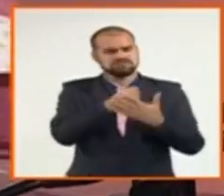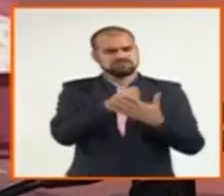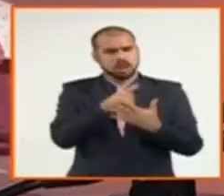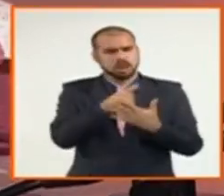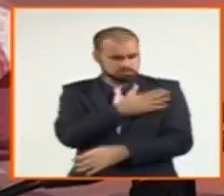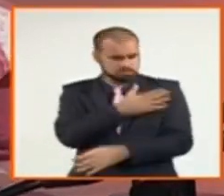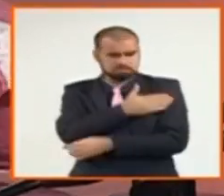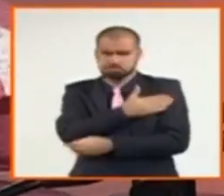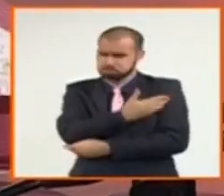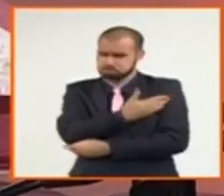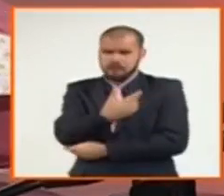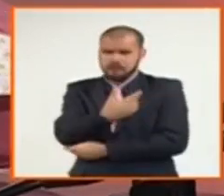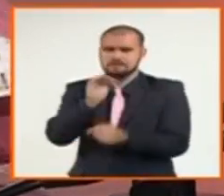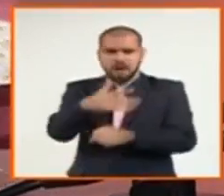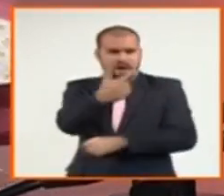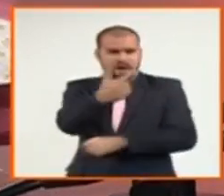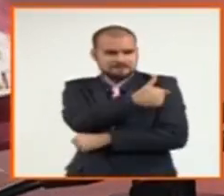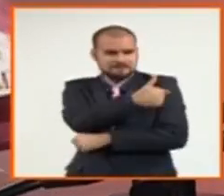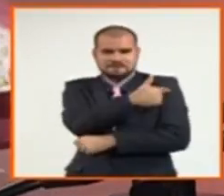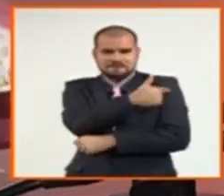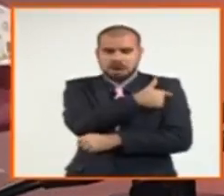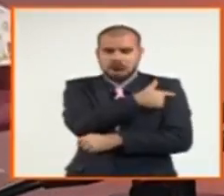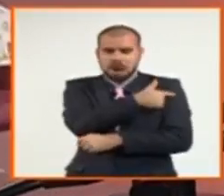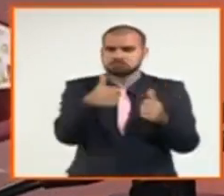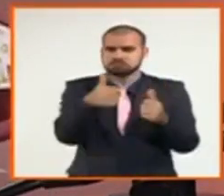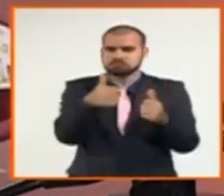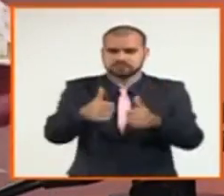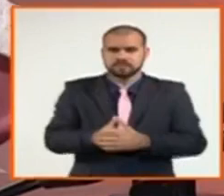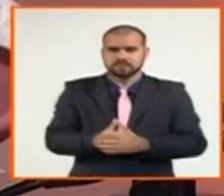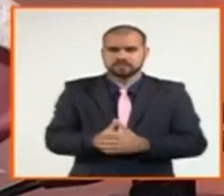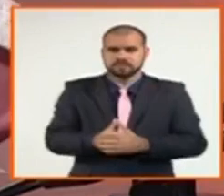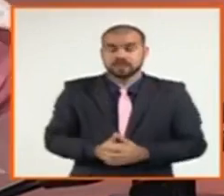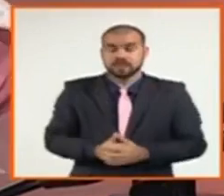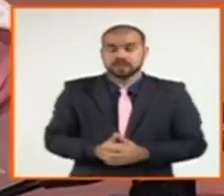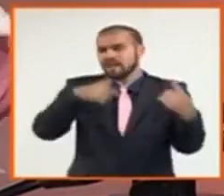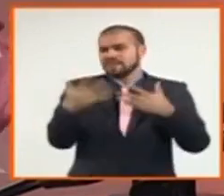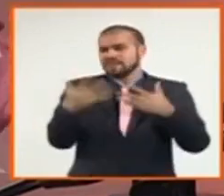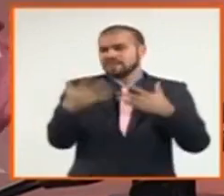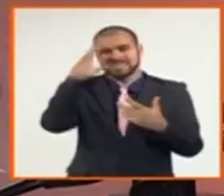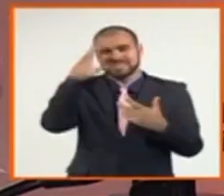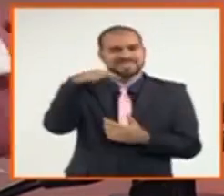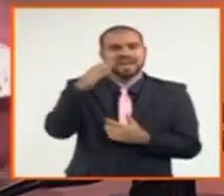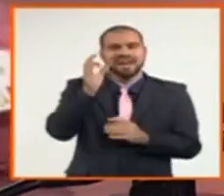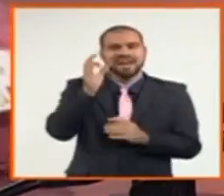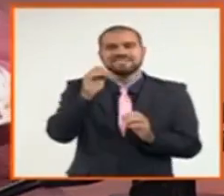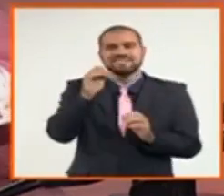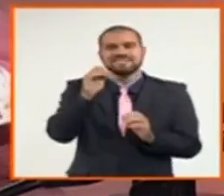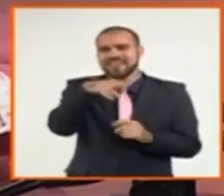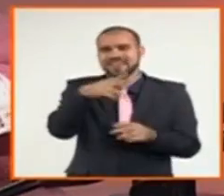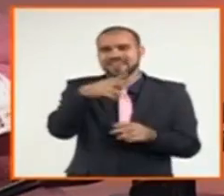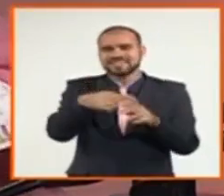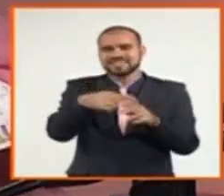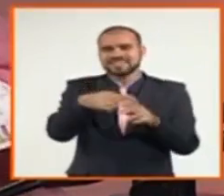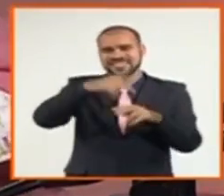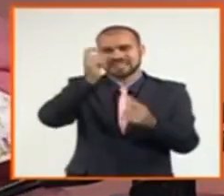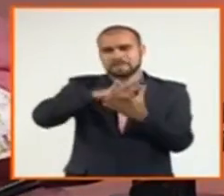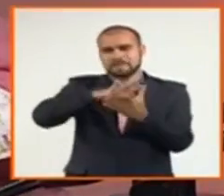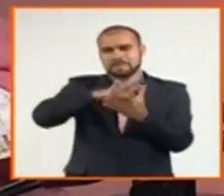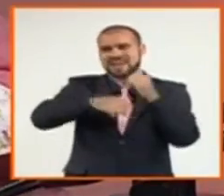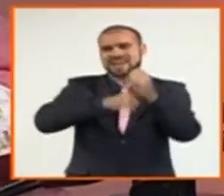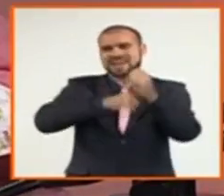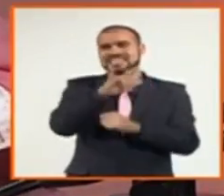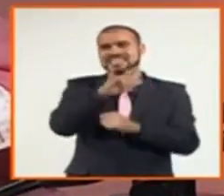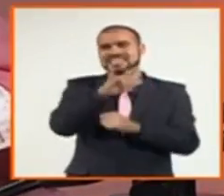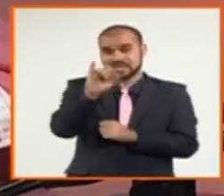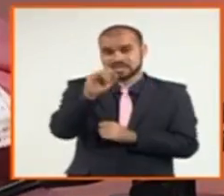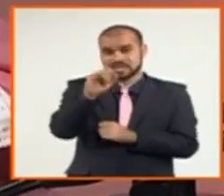la vacunación con tremendo entusiasmo. A la cabeza, Chamaquili y sus compañeritos, con estas imágenes estamos despidiendo nuestra